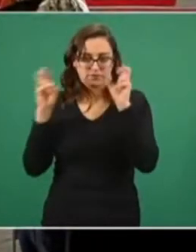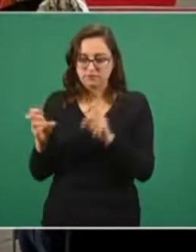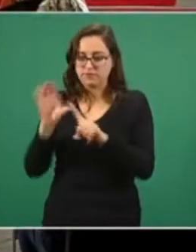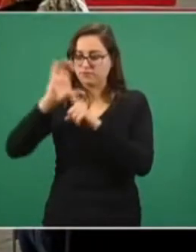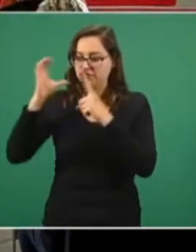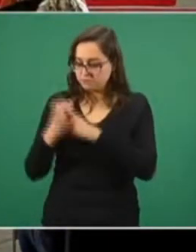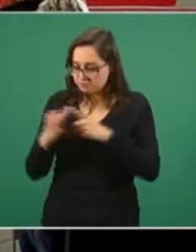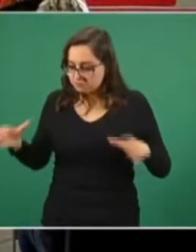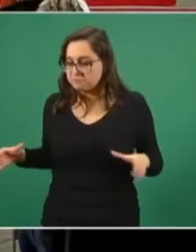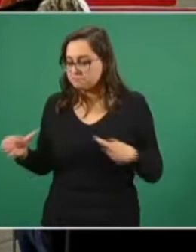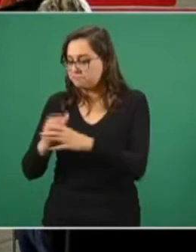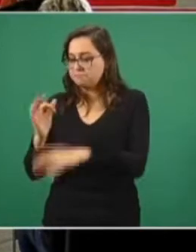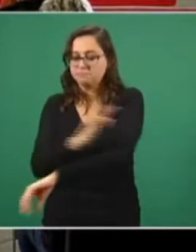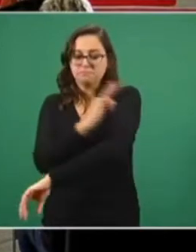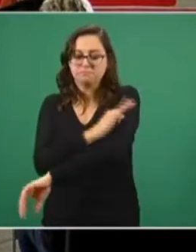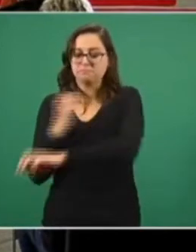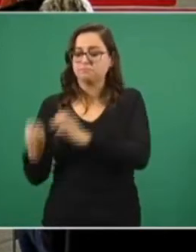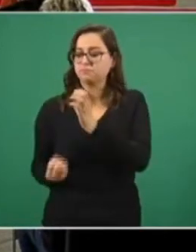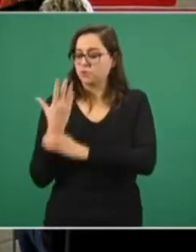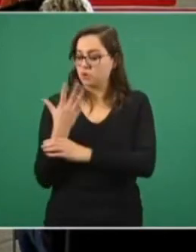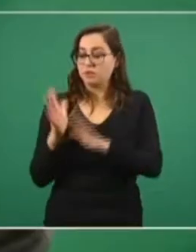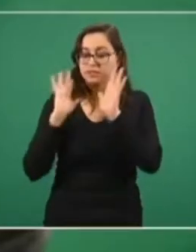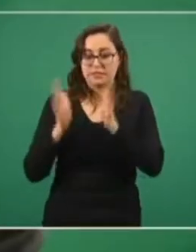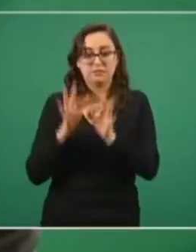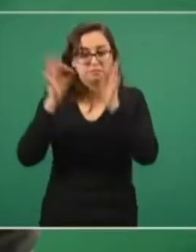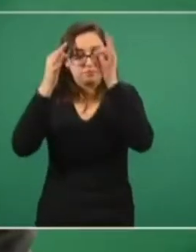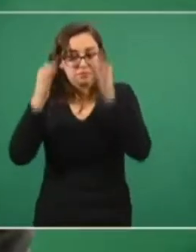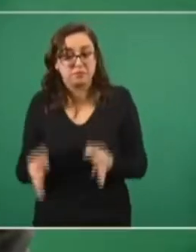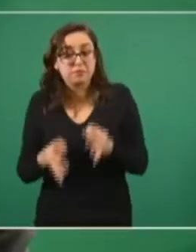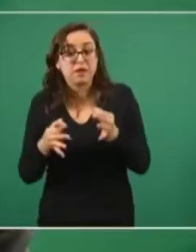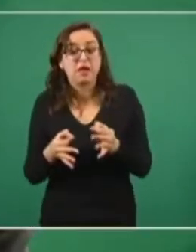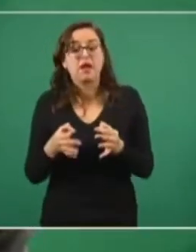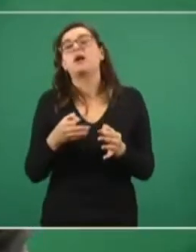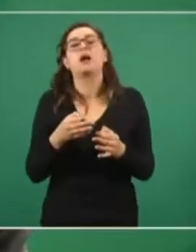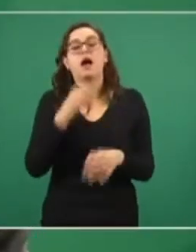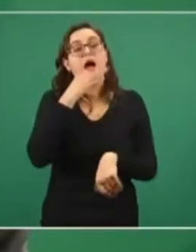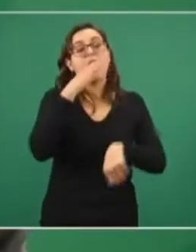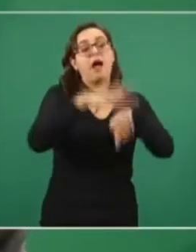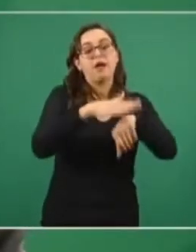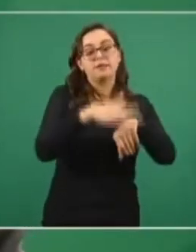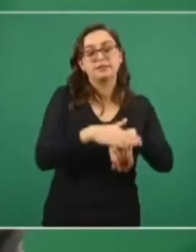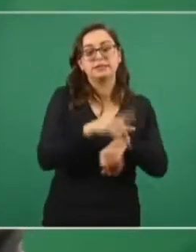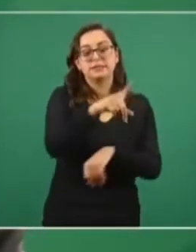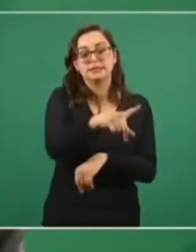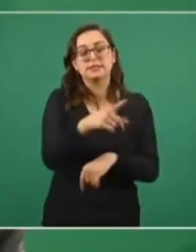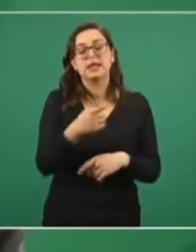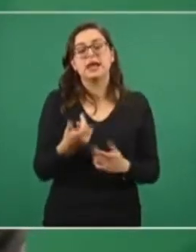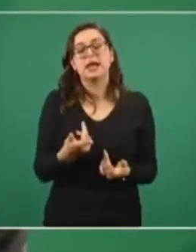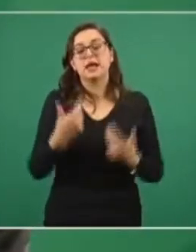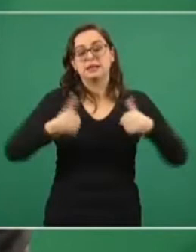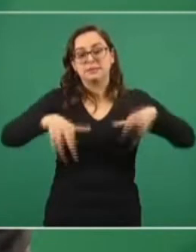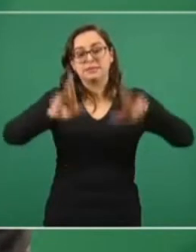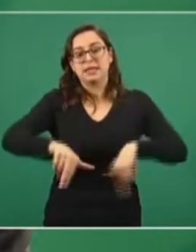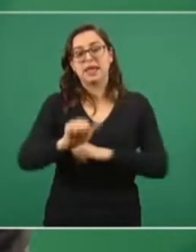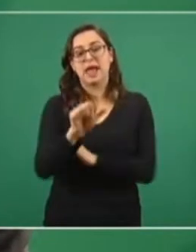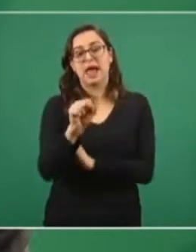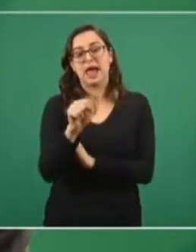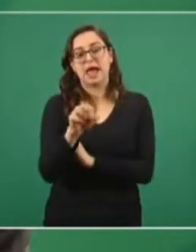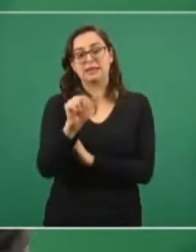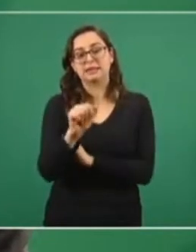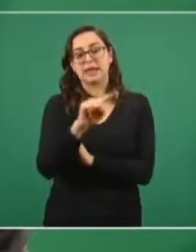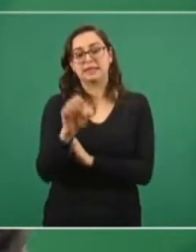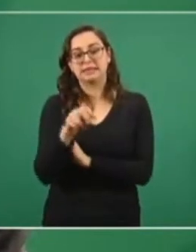y simplemente se hará la formalización para comunicarle a la representación legal de AstraZeneca que su